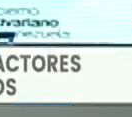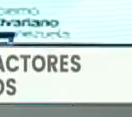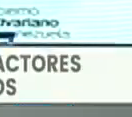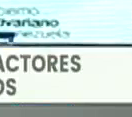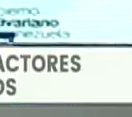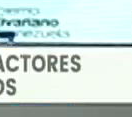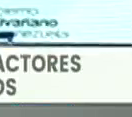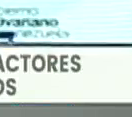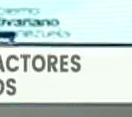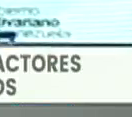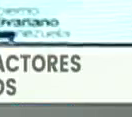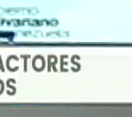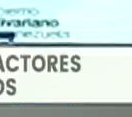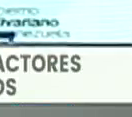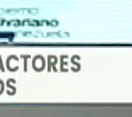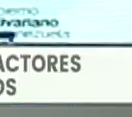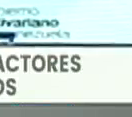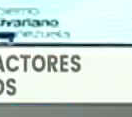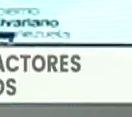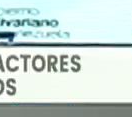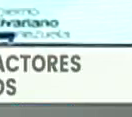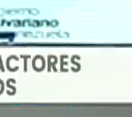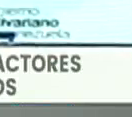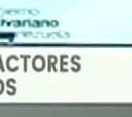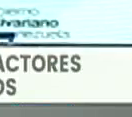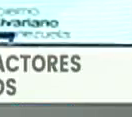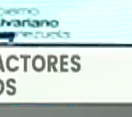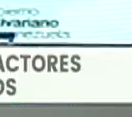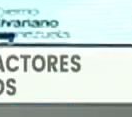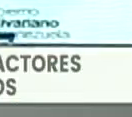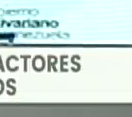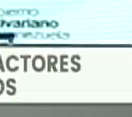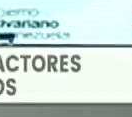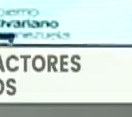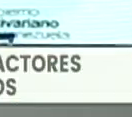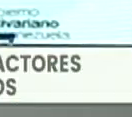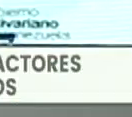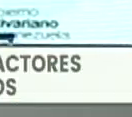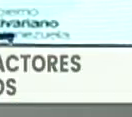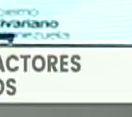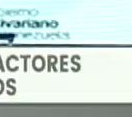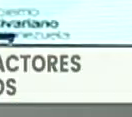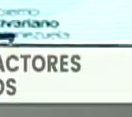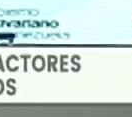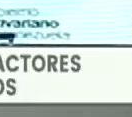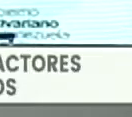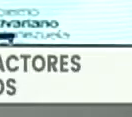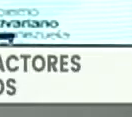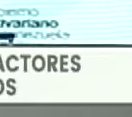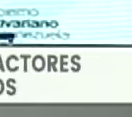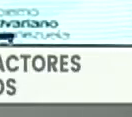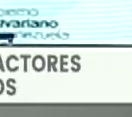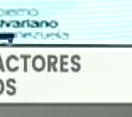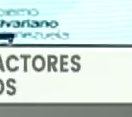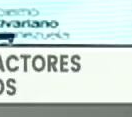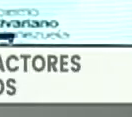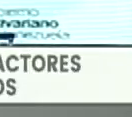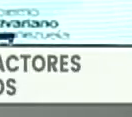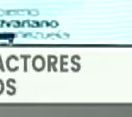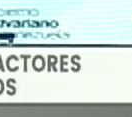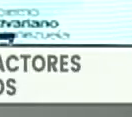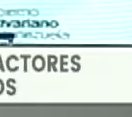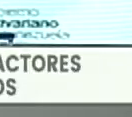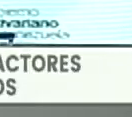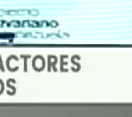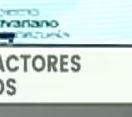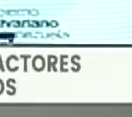alguna es garantía del derecho inalienable de los pueblos y las naciones a la soberanía permanente sobre